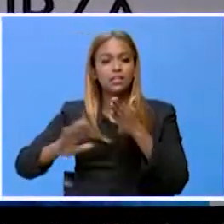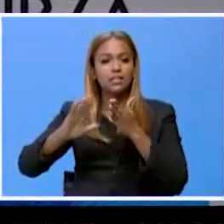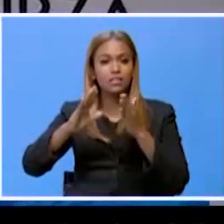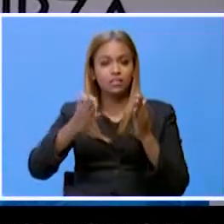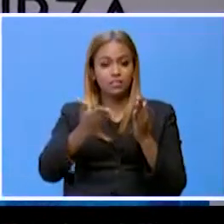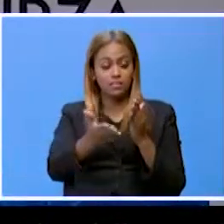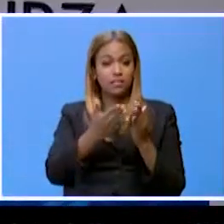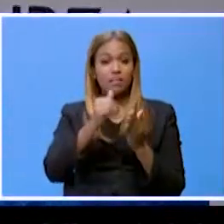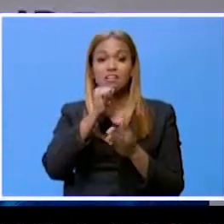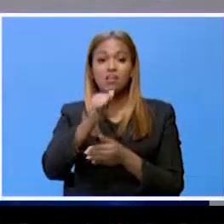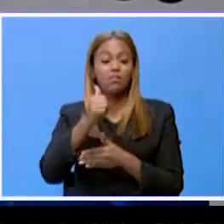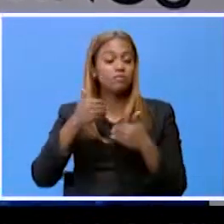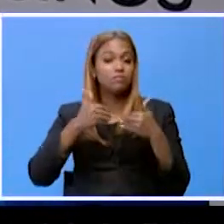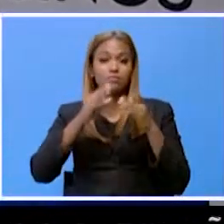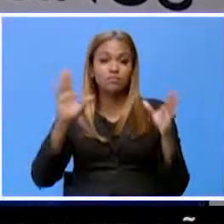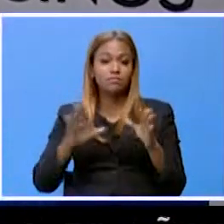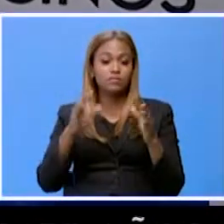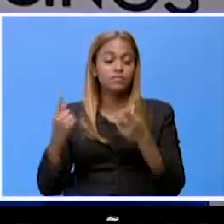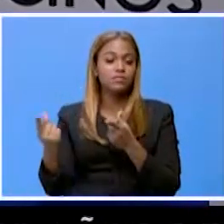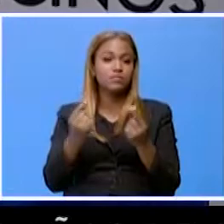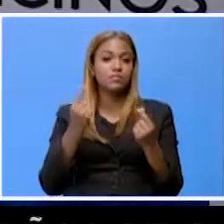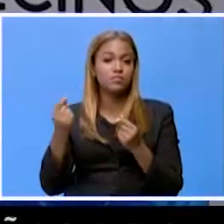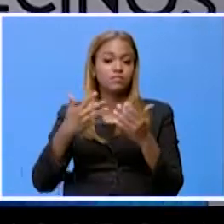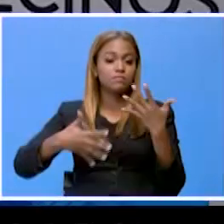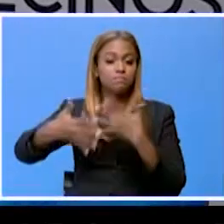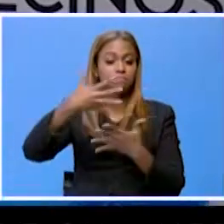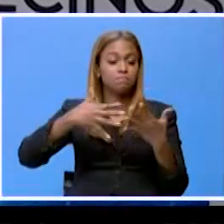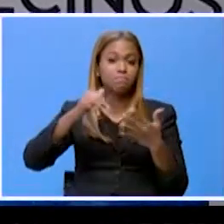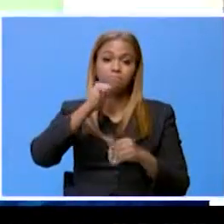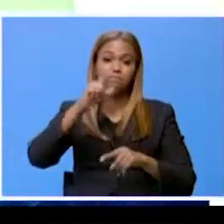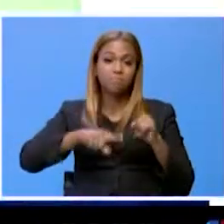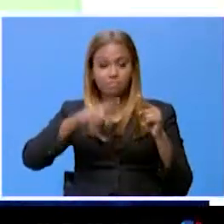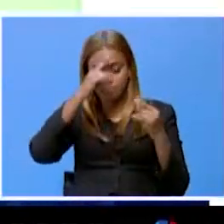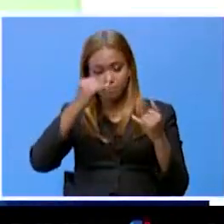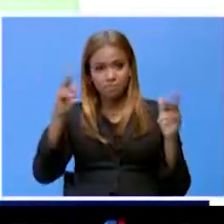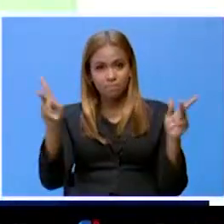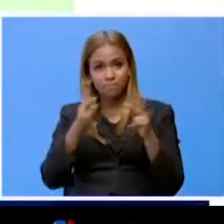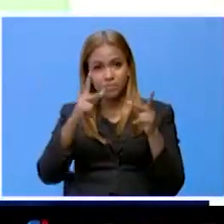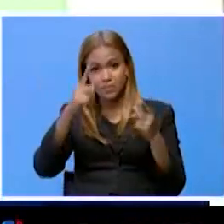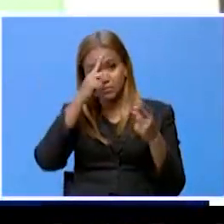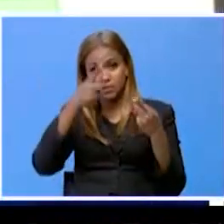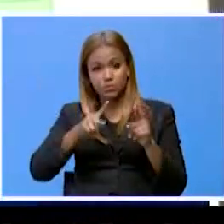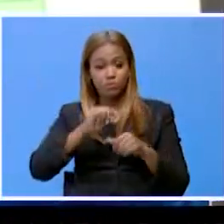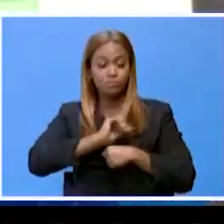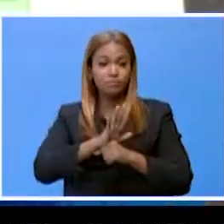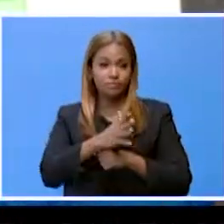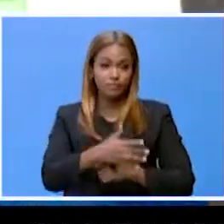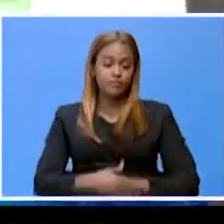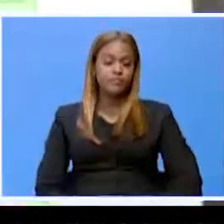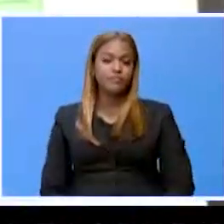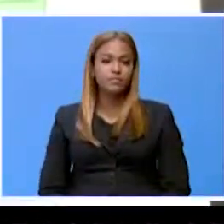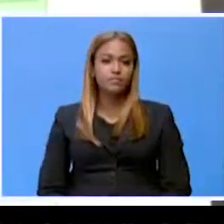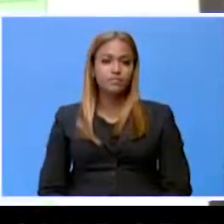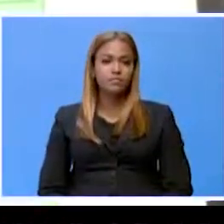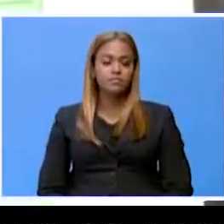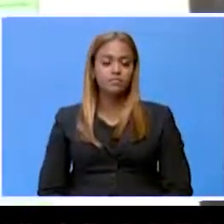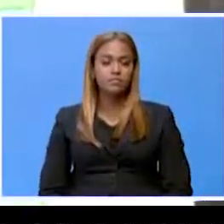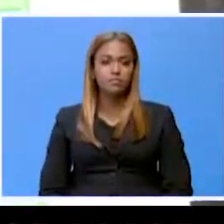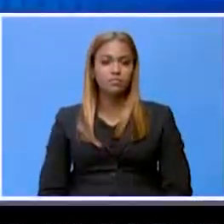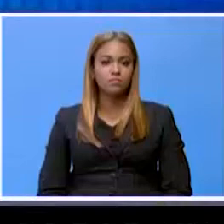alcaldía no realizará actividades recreativas durante este feriado debido al coronavirus.